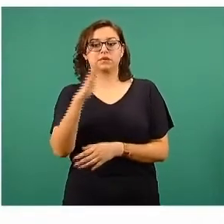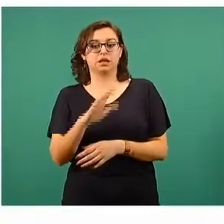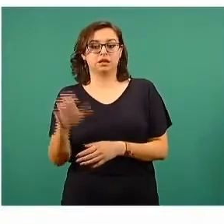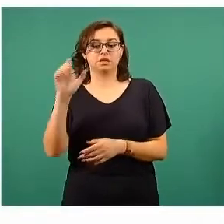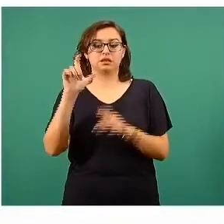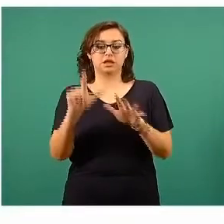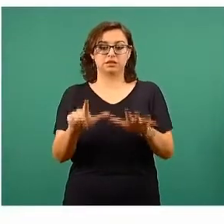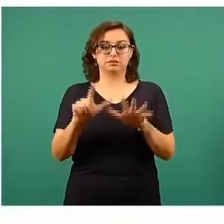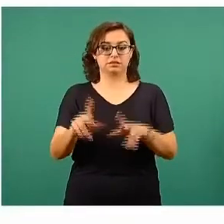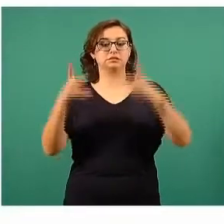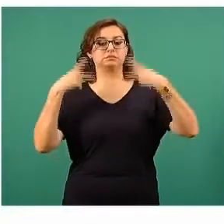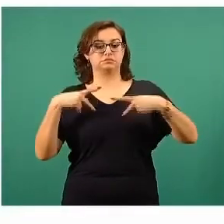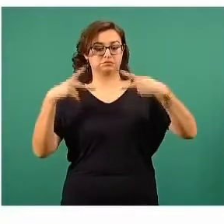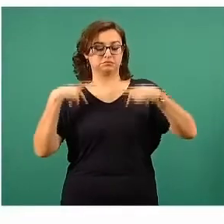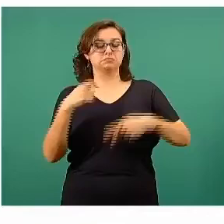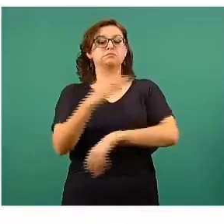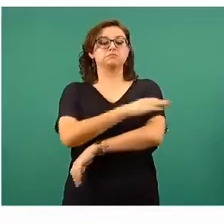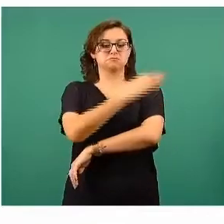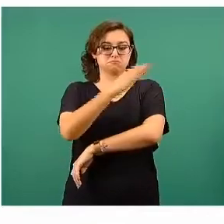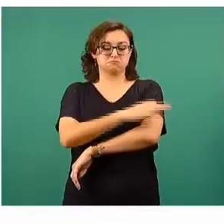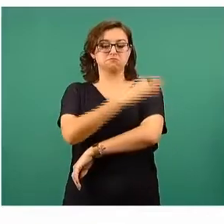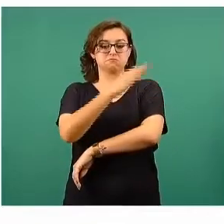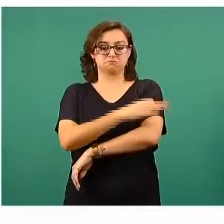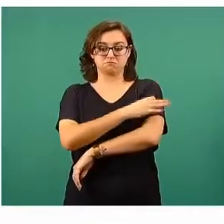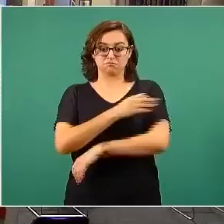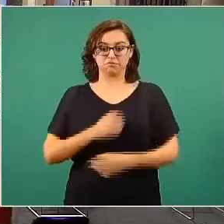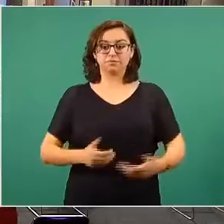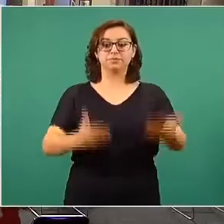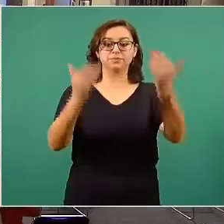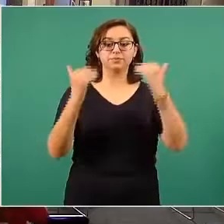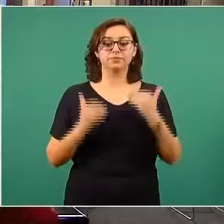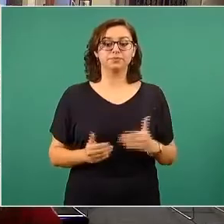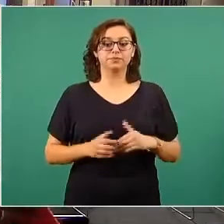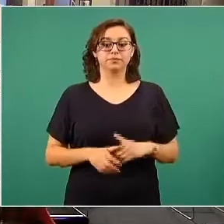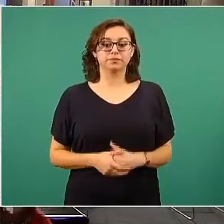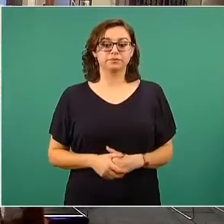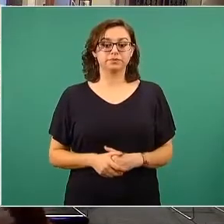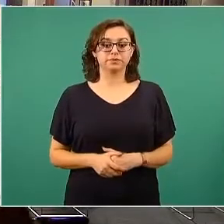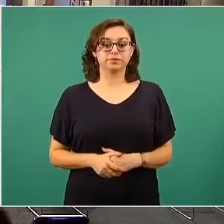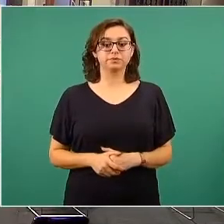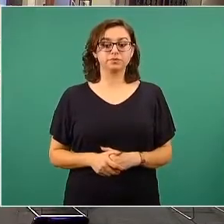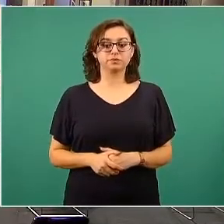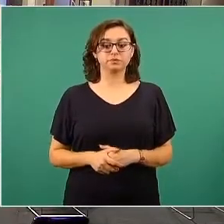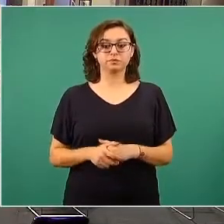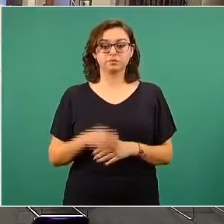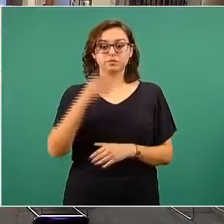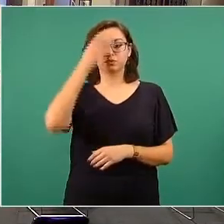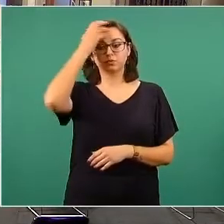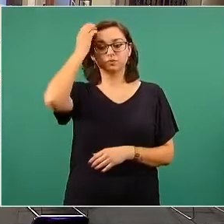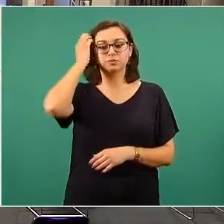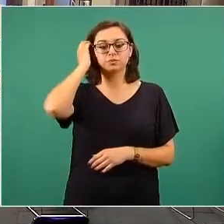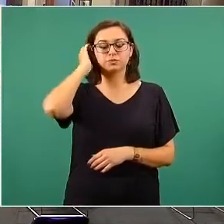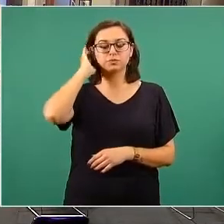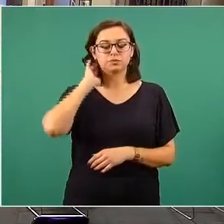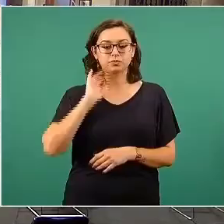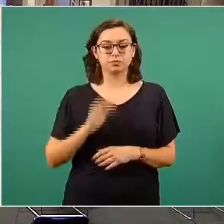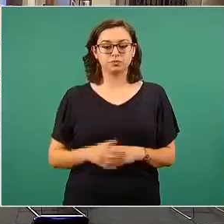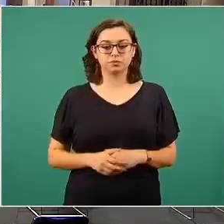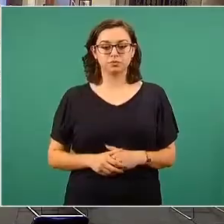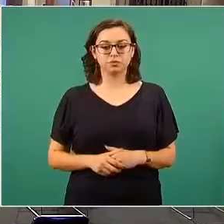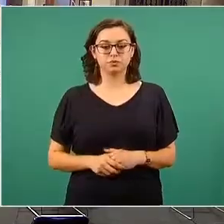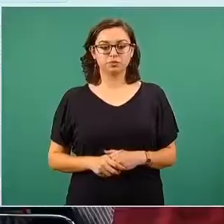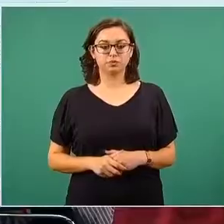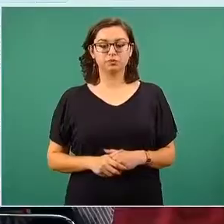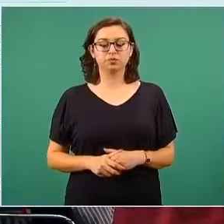15.477.517 personas vacunadas hasta el momento. La siguiente. Si lo vemos desglosado por las 3 grupos